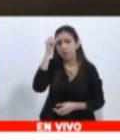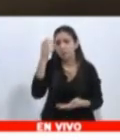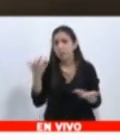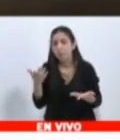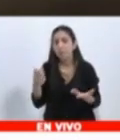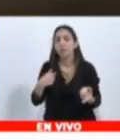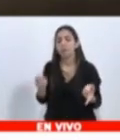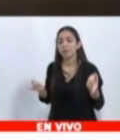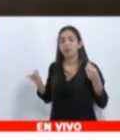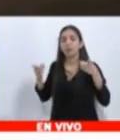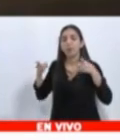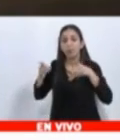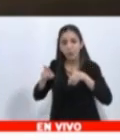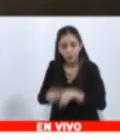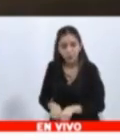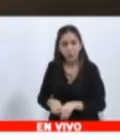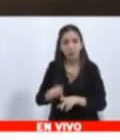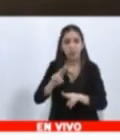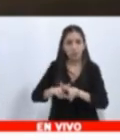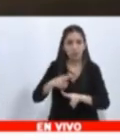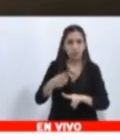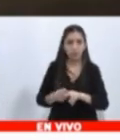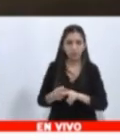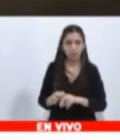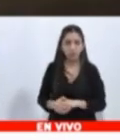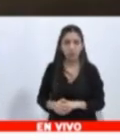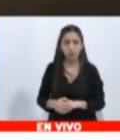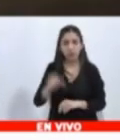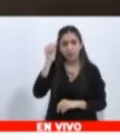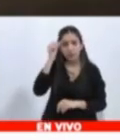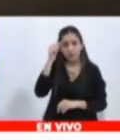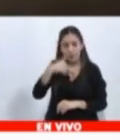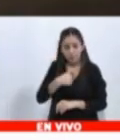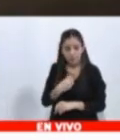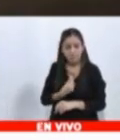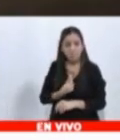Es el momento de renovar